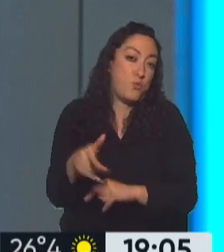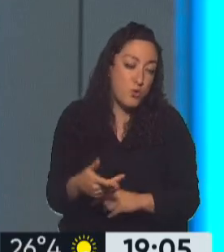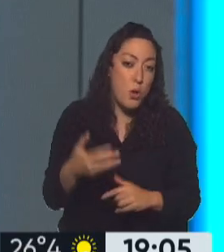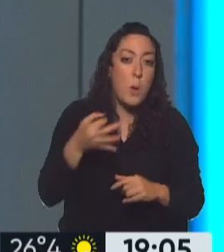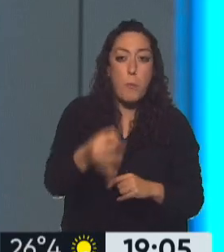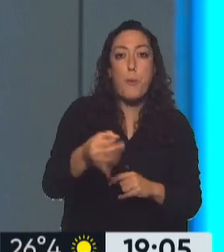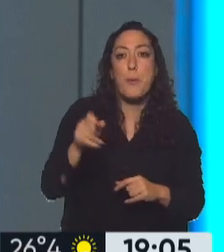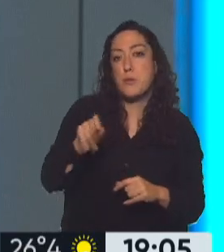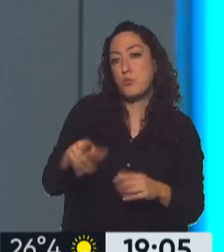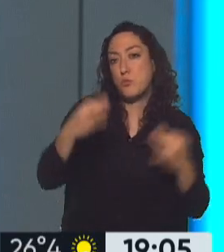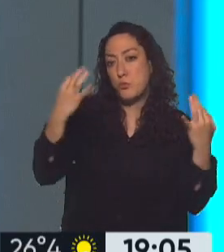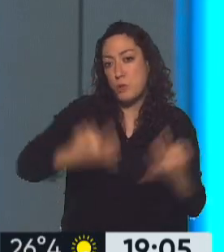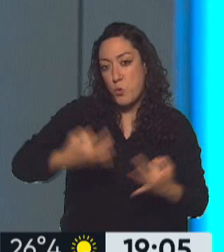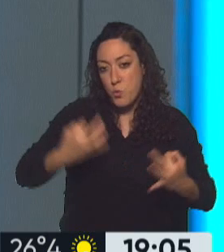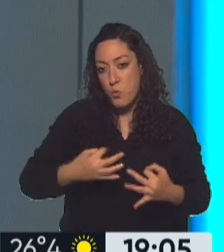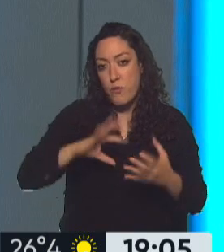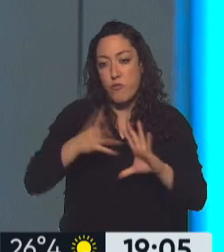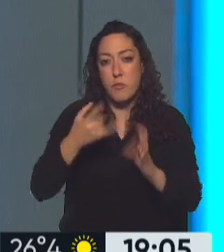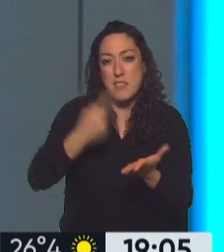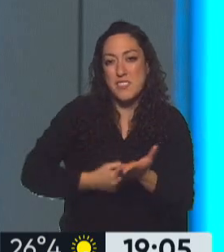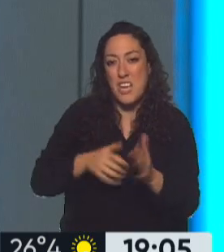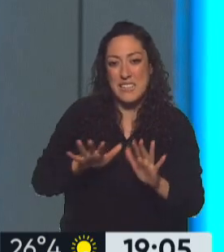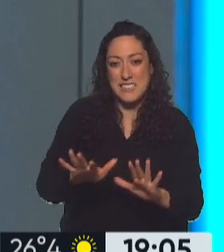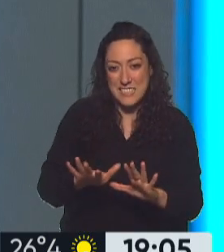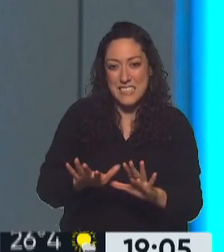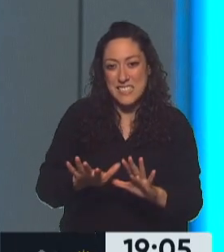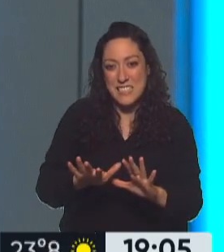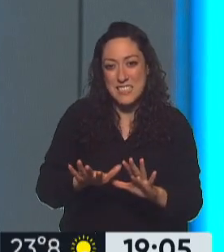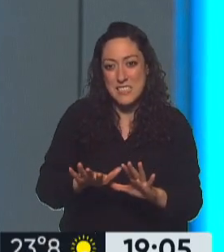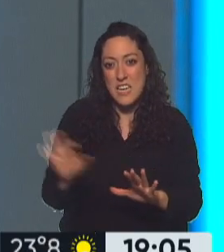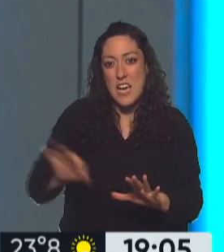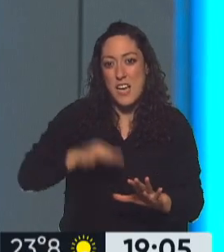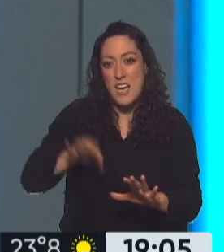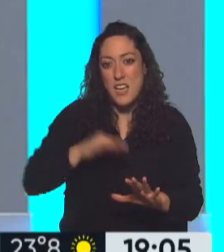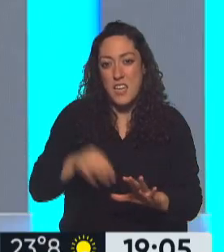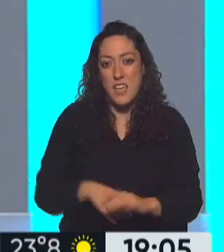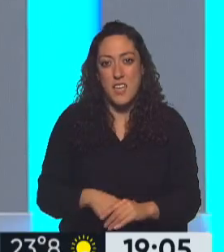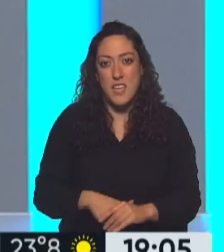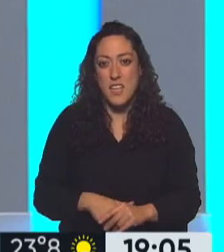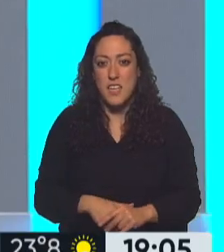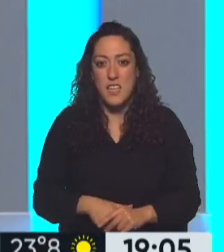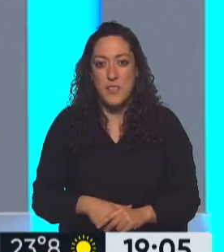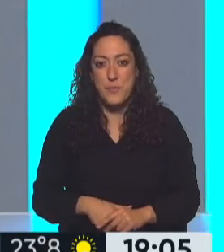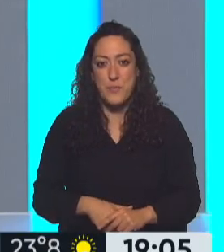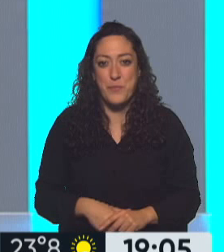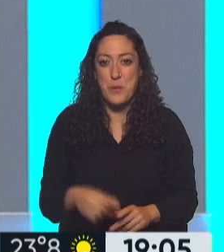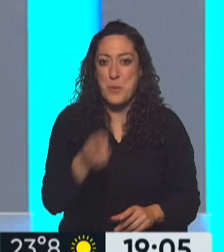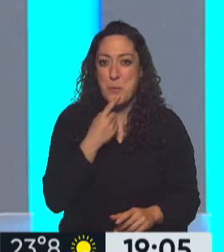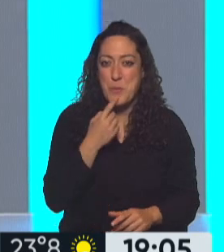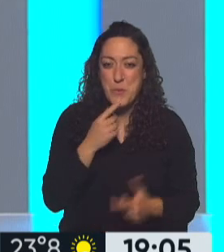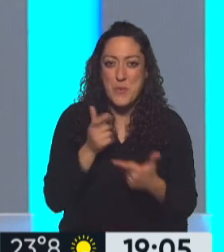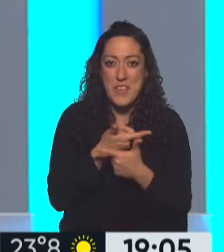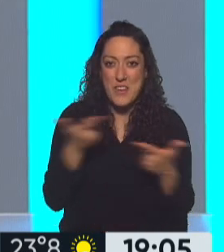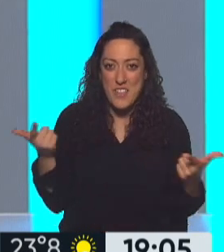pueblo seguramente Esa es la decisión de que lo hayas acompañado tantos años sin ningún lugar a duda